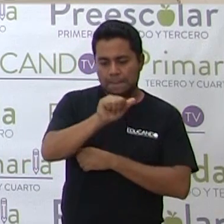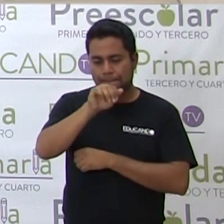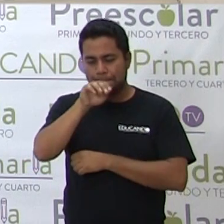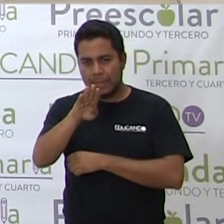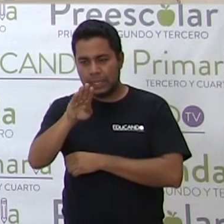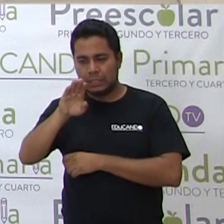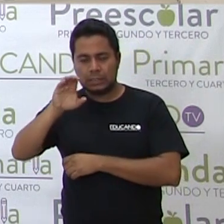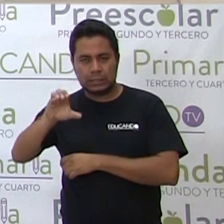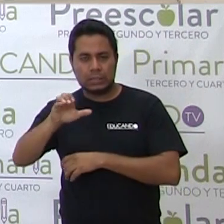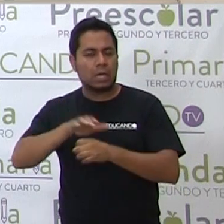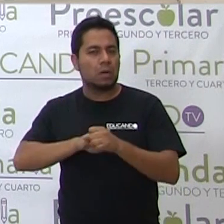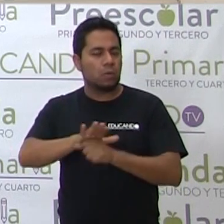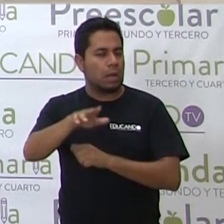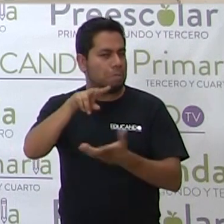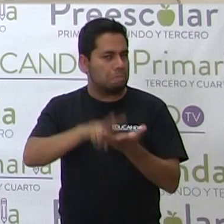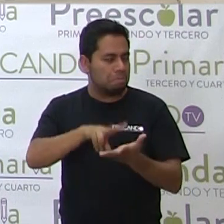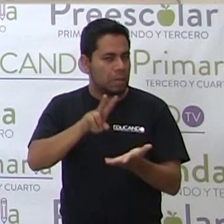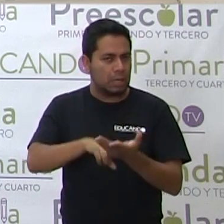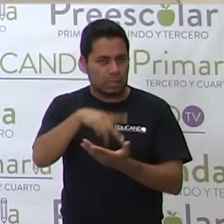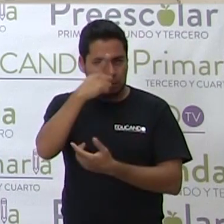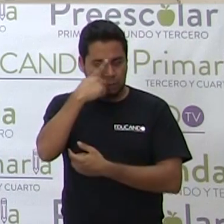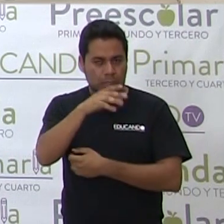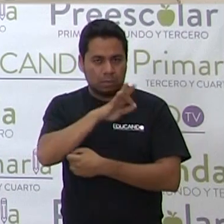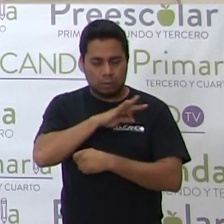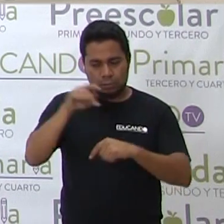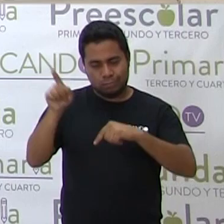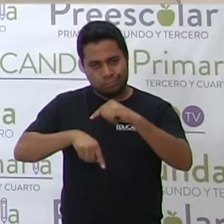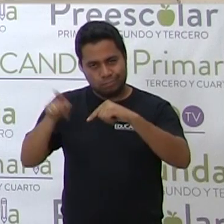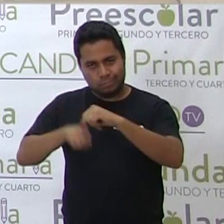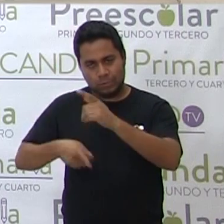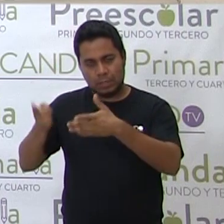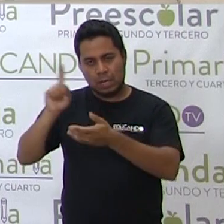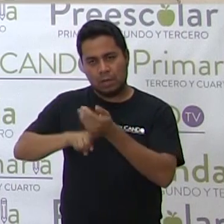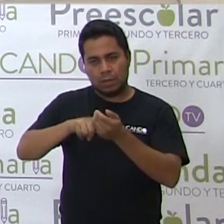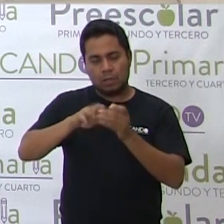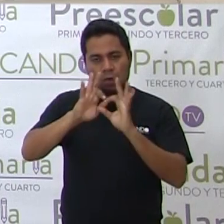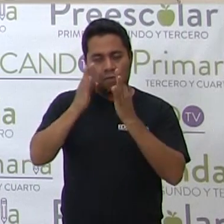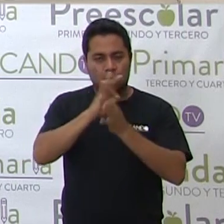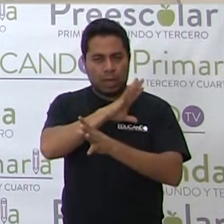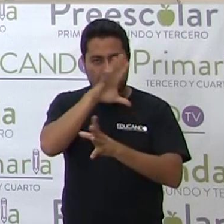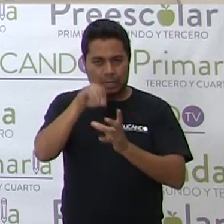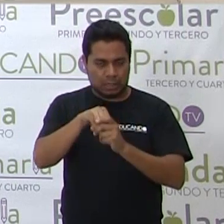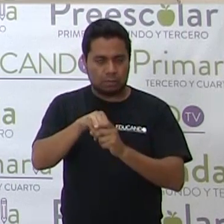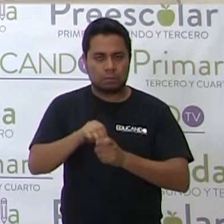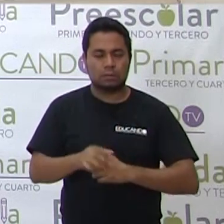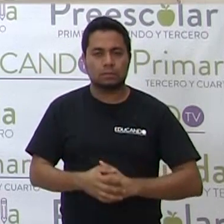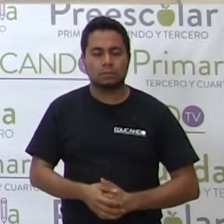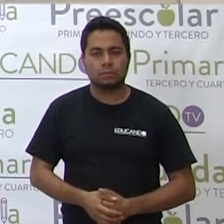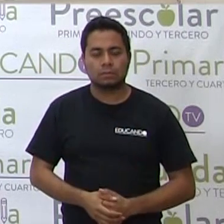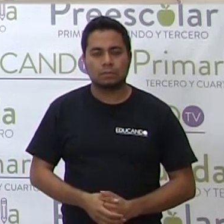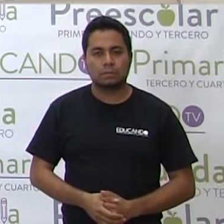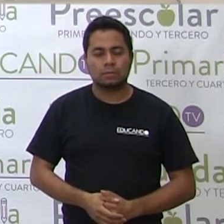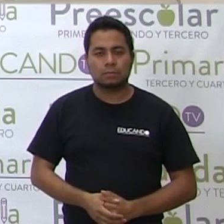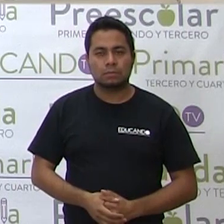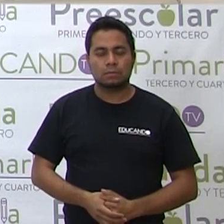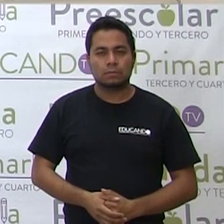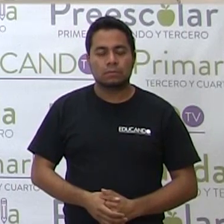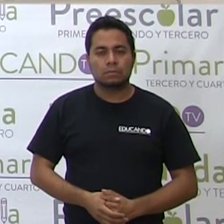B y C para poder sustituirlos en la fórmula general